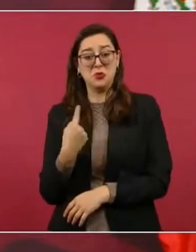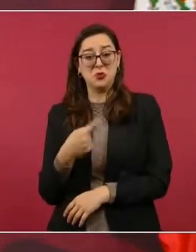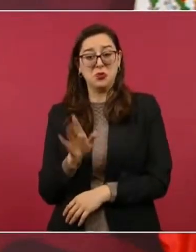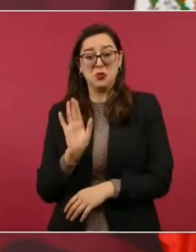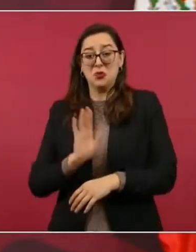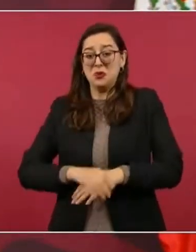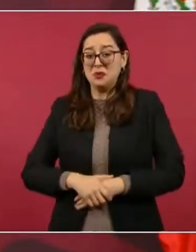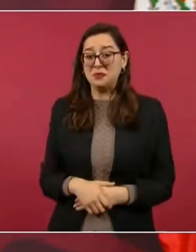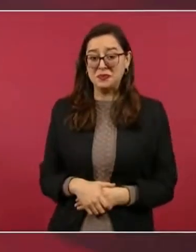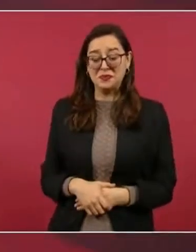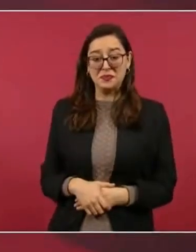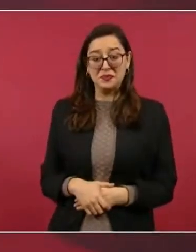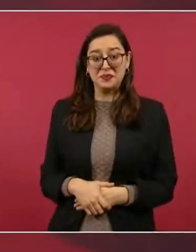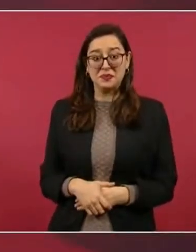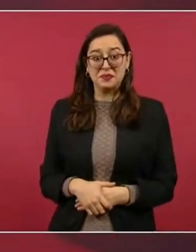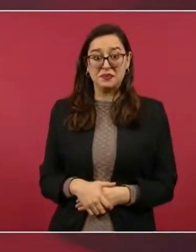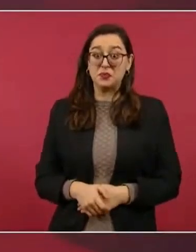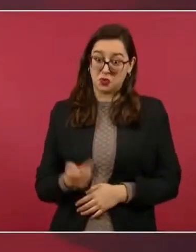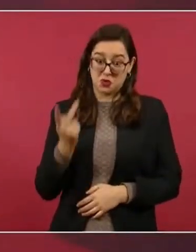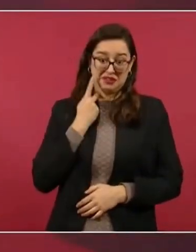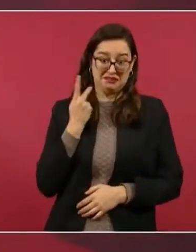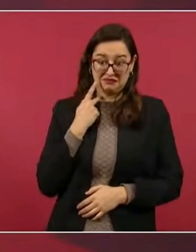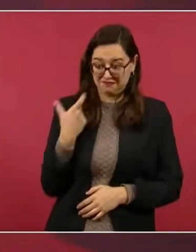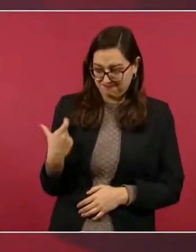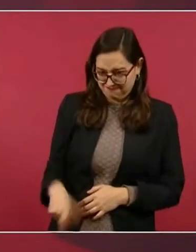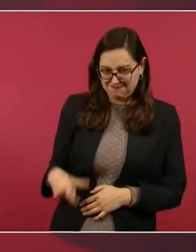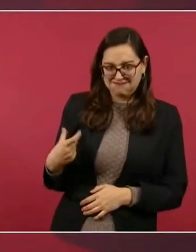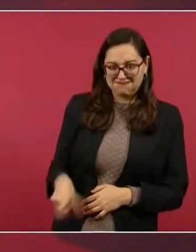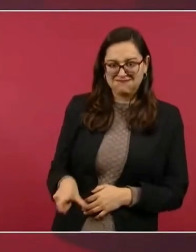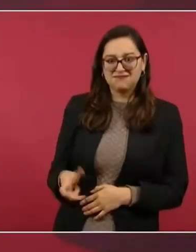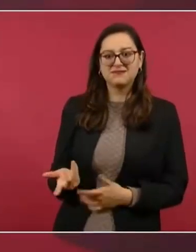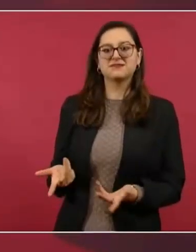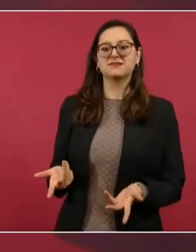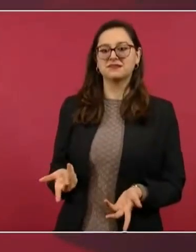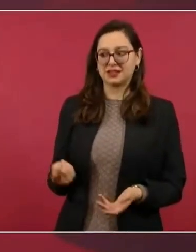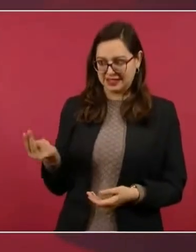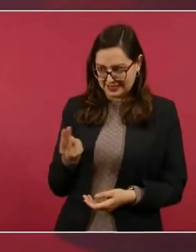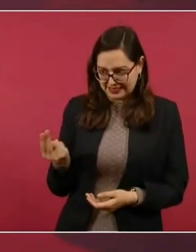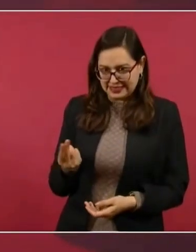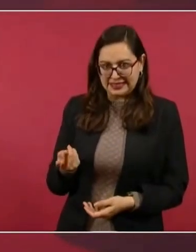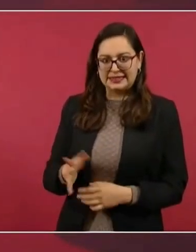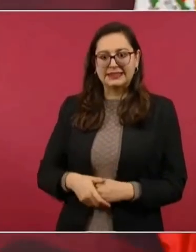político se necesitaba tener dinero.